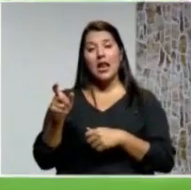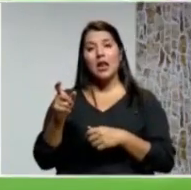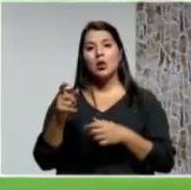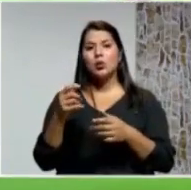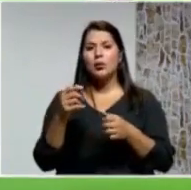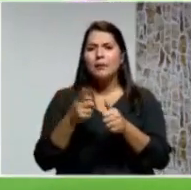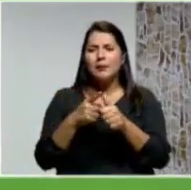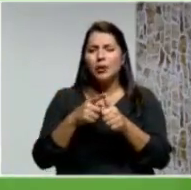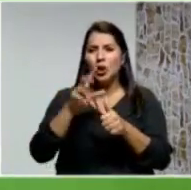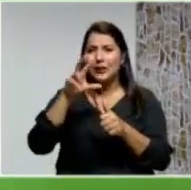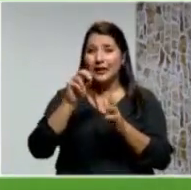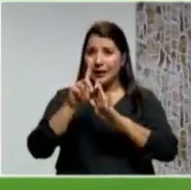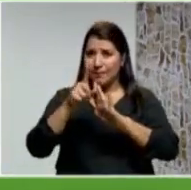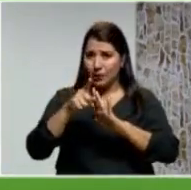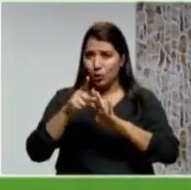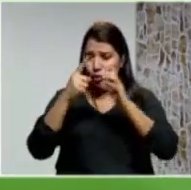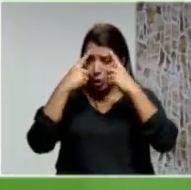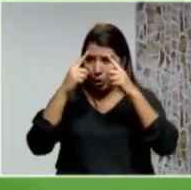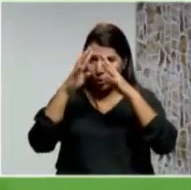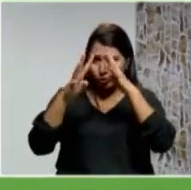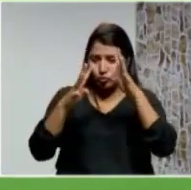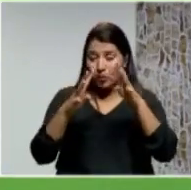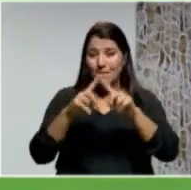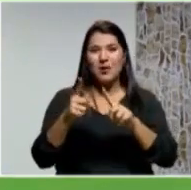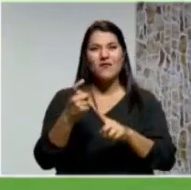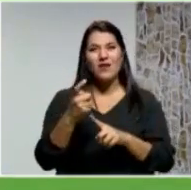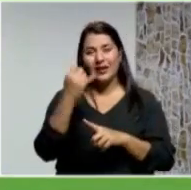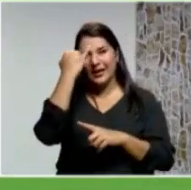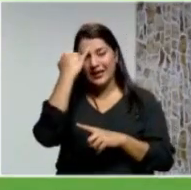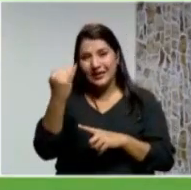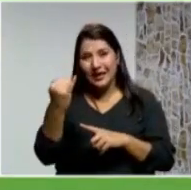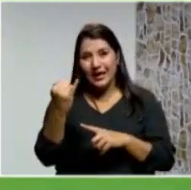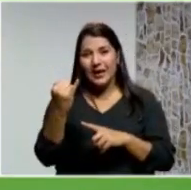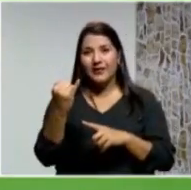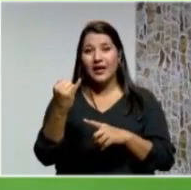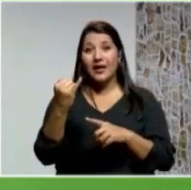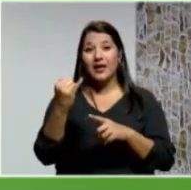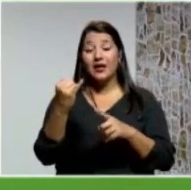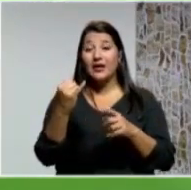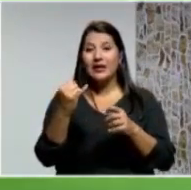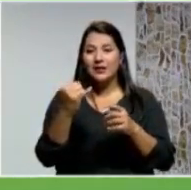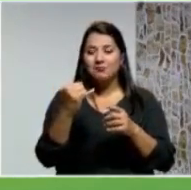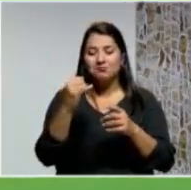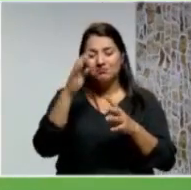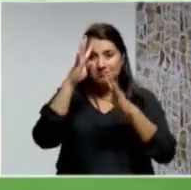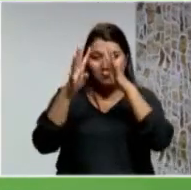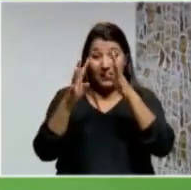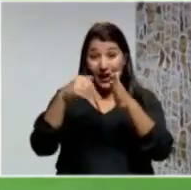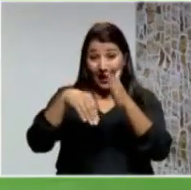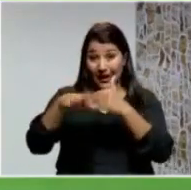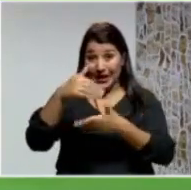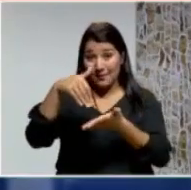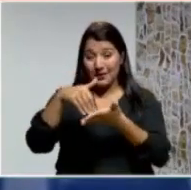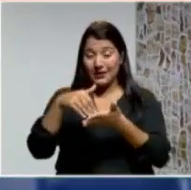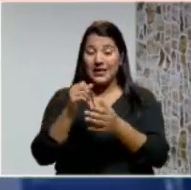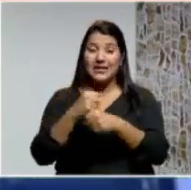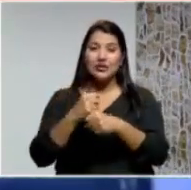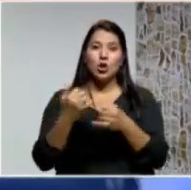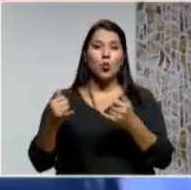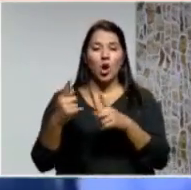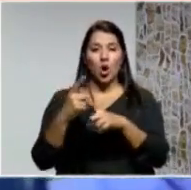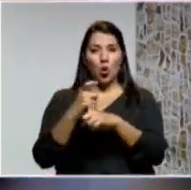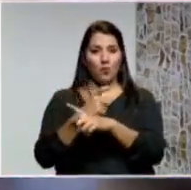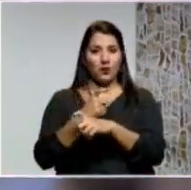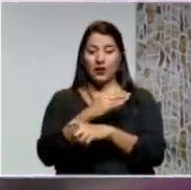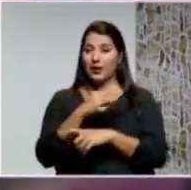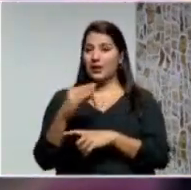los primeros 30 minutos, pero la falta de ideas y juego productivo en la zona media hizo que el juego fuera complicado y el